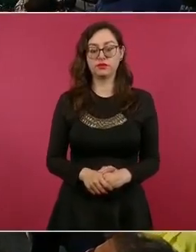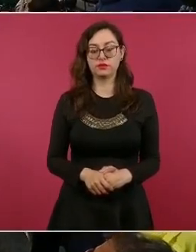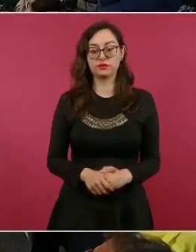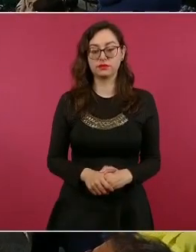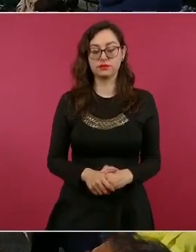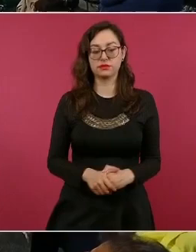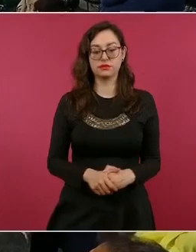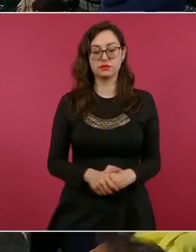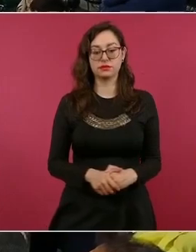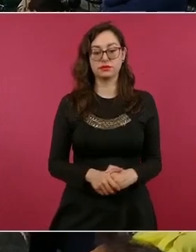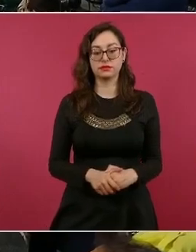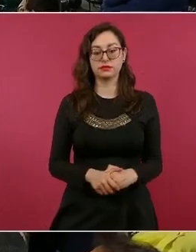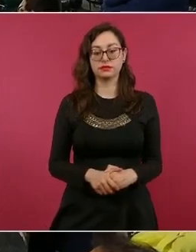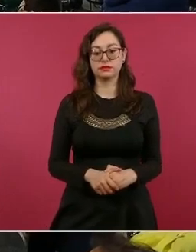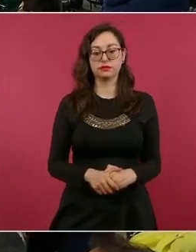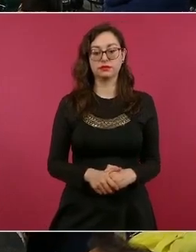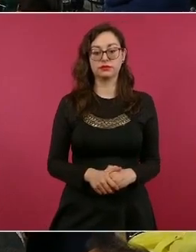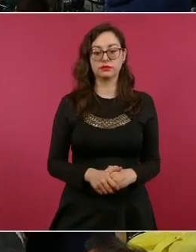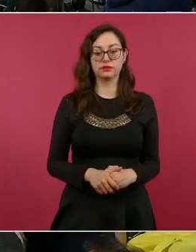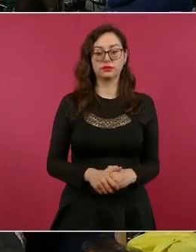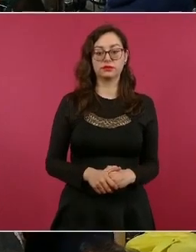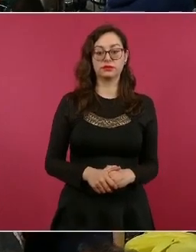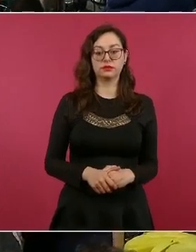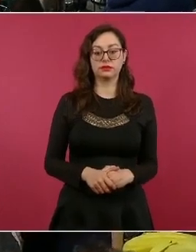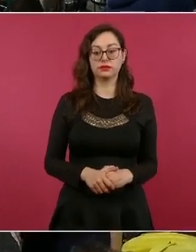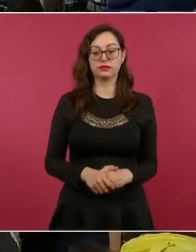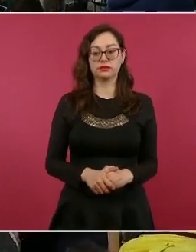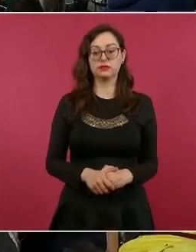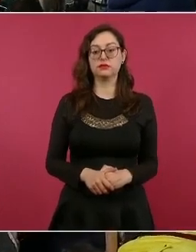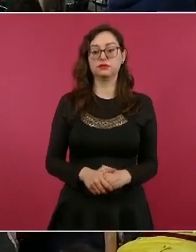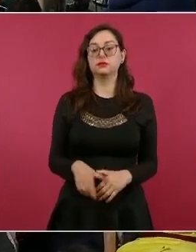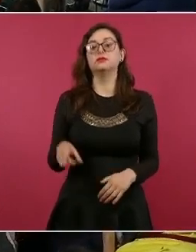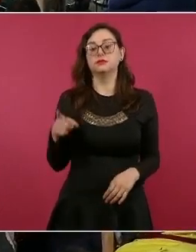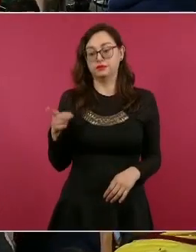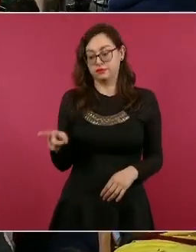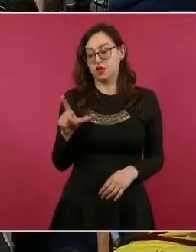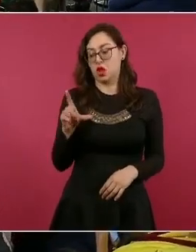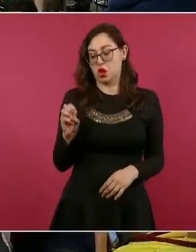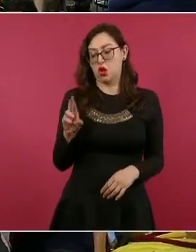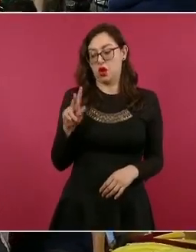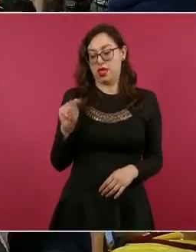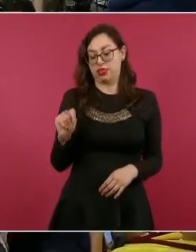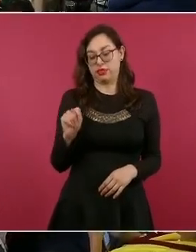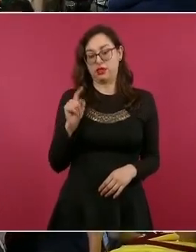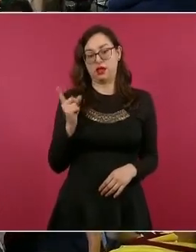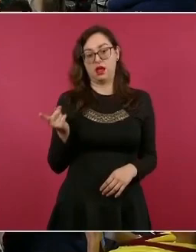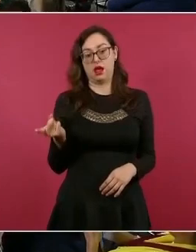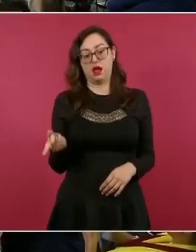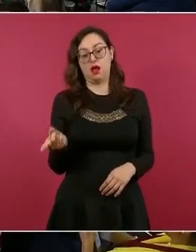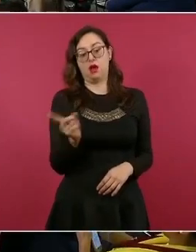sale esta entrevista de Loret con este personaje,